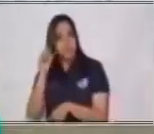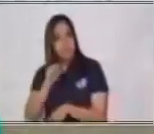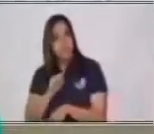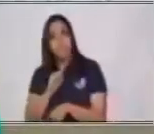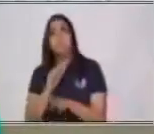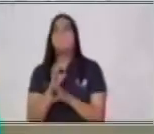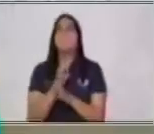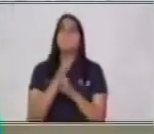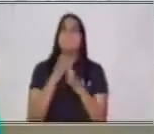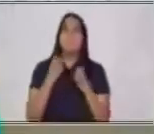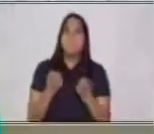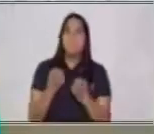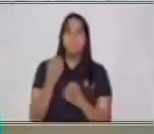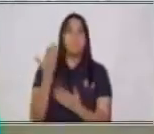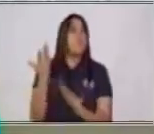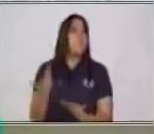Entonces,